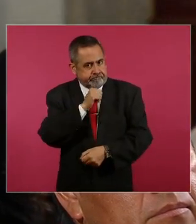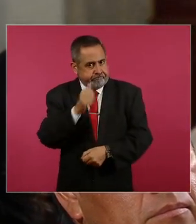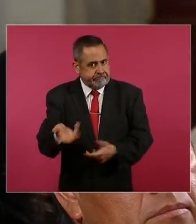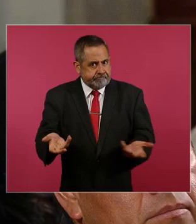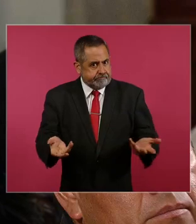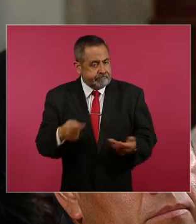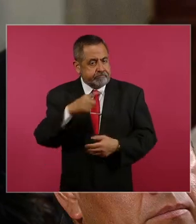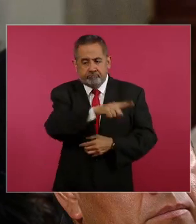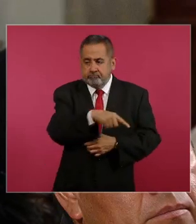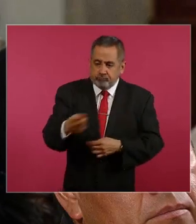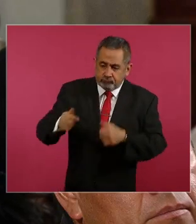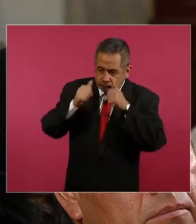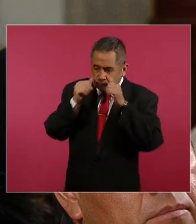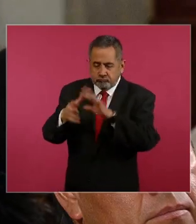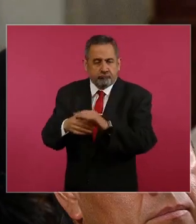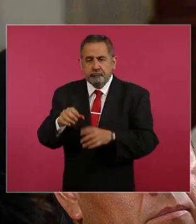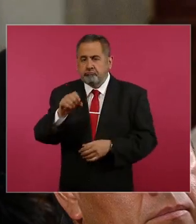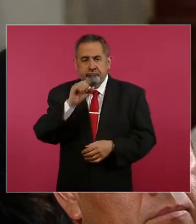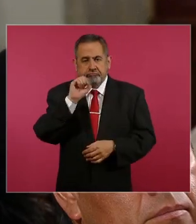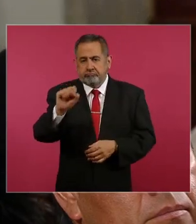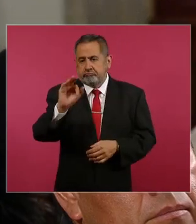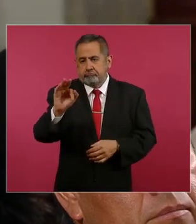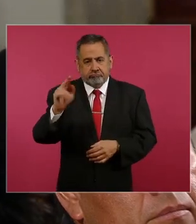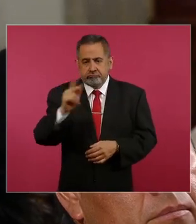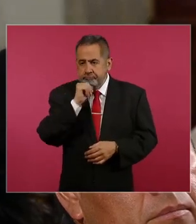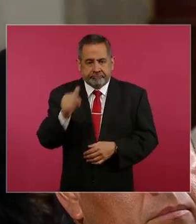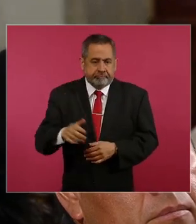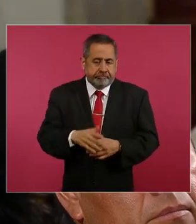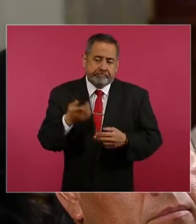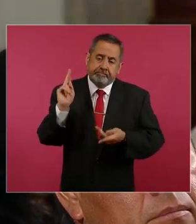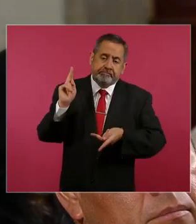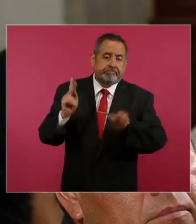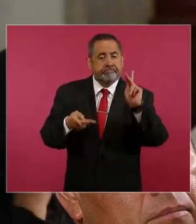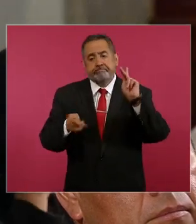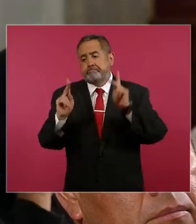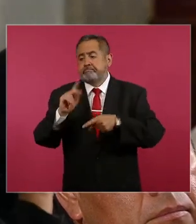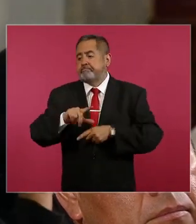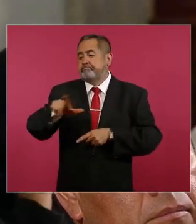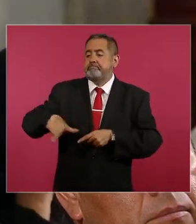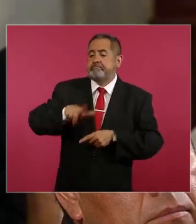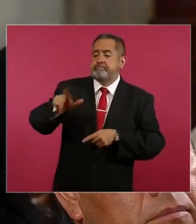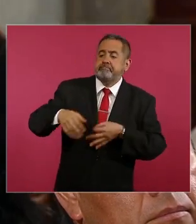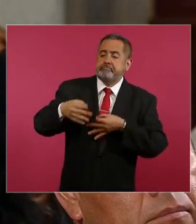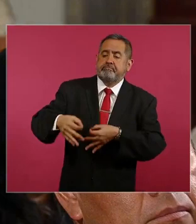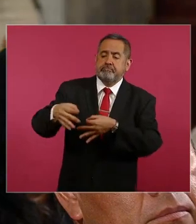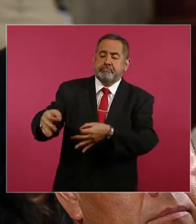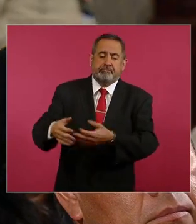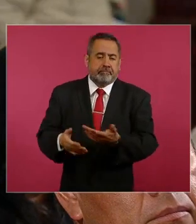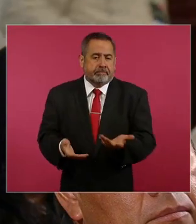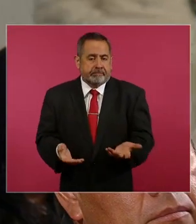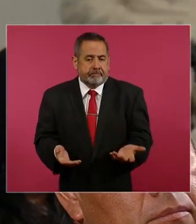atención por parte ni de la función pública y siempre hay argumentos siempre dando largas al asunto.